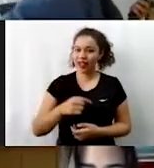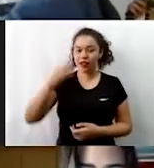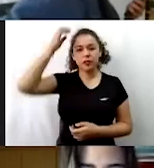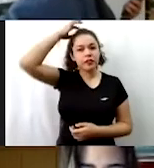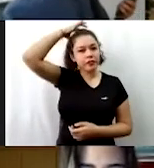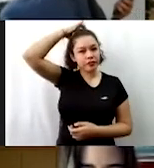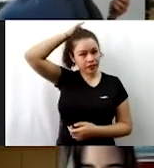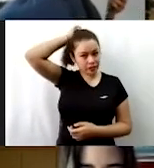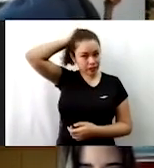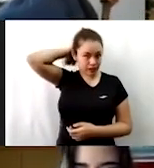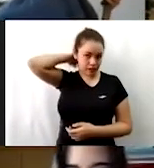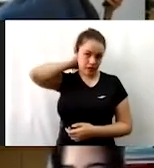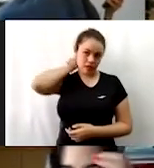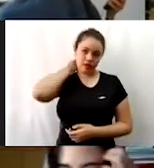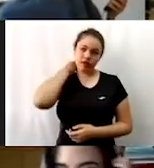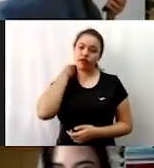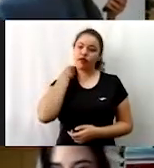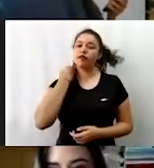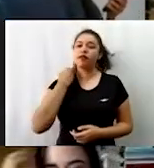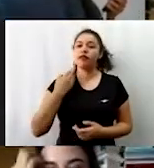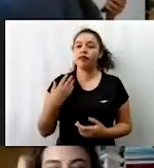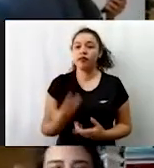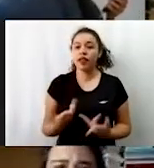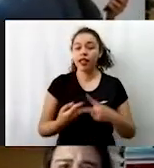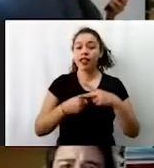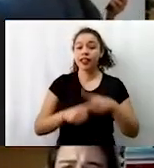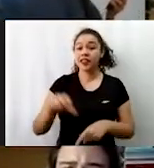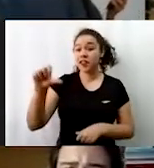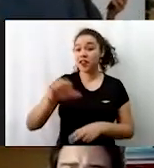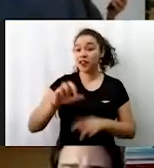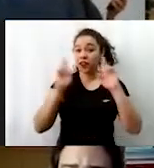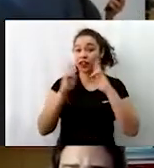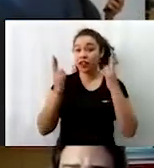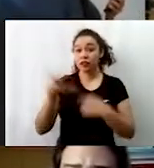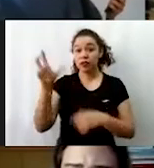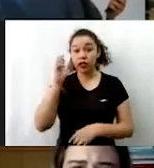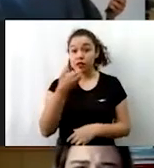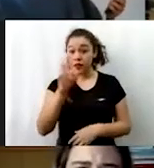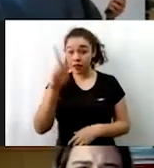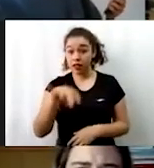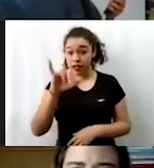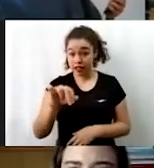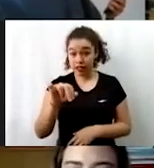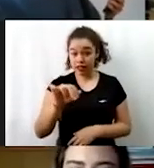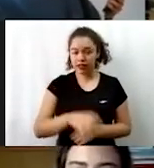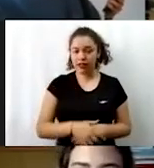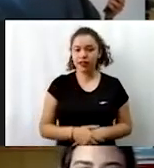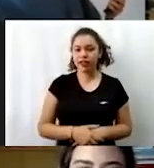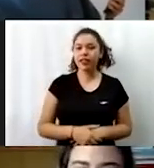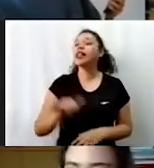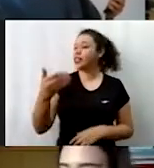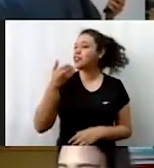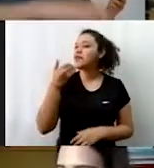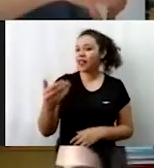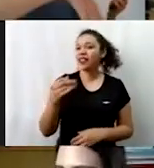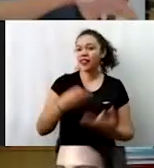Y vamos a empezar la sesión del día de hoy. ¿Sí me escuchan bien, verdad? Sí, se Gracias. escucha muy bien.